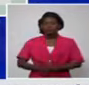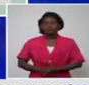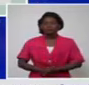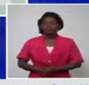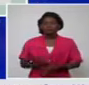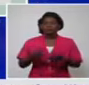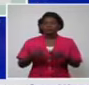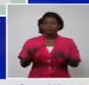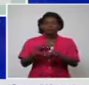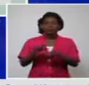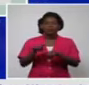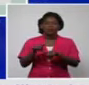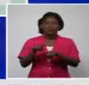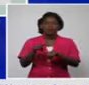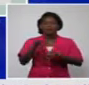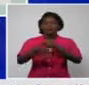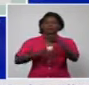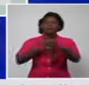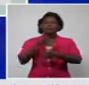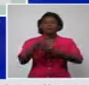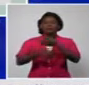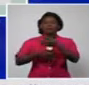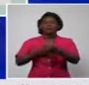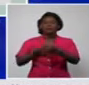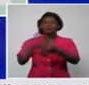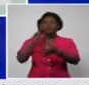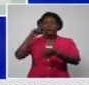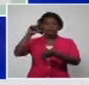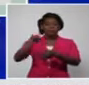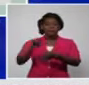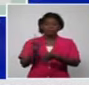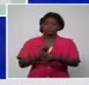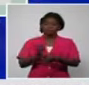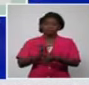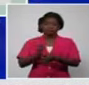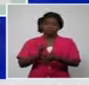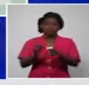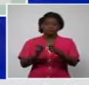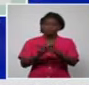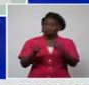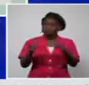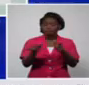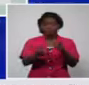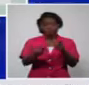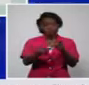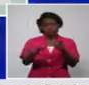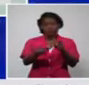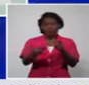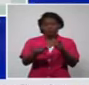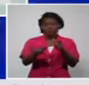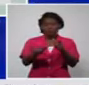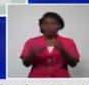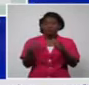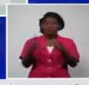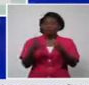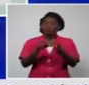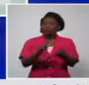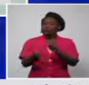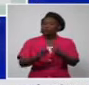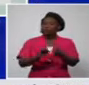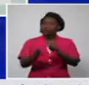decir que se esté apreciando una reducción del número de casos que sea